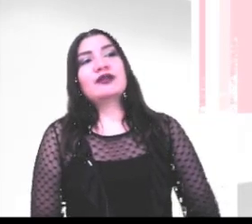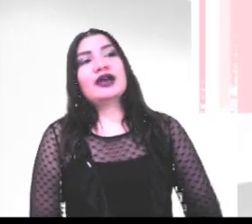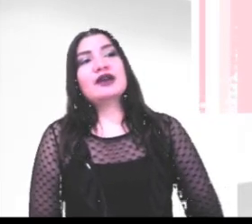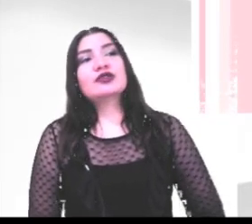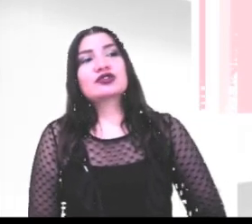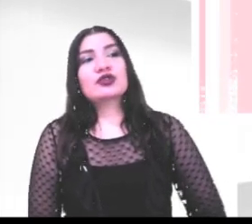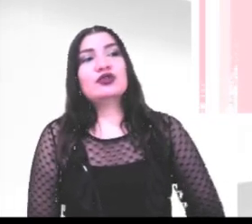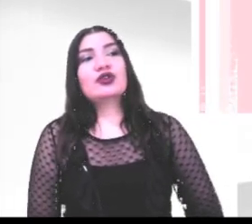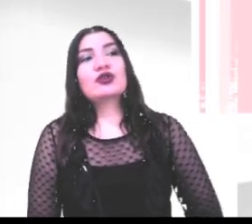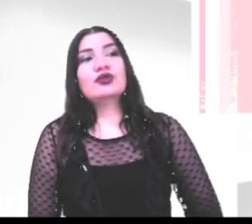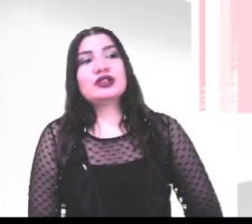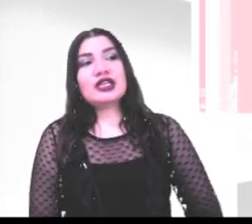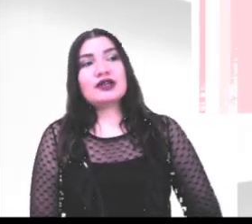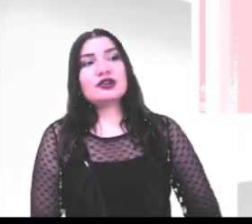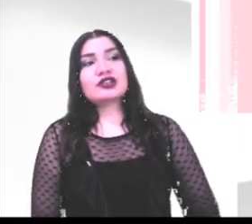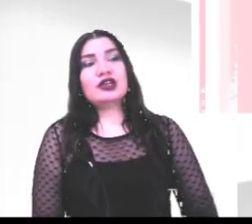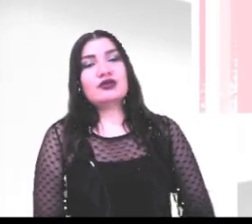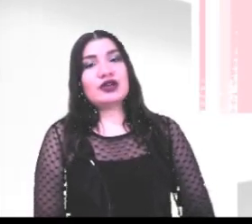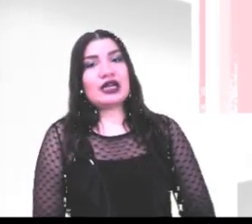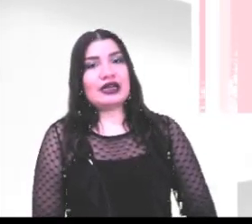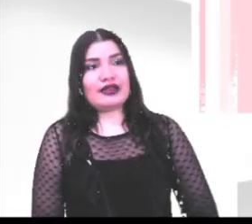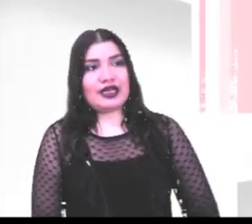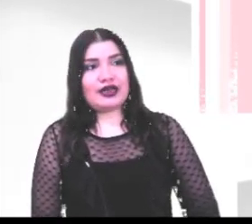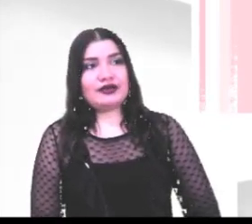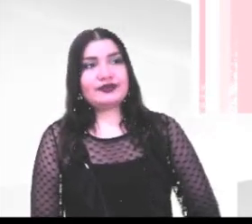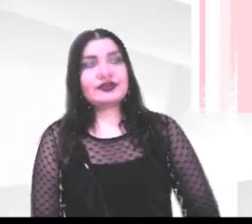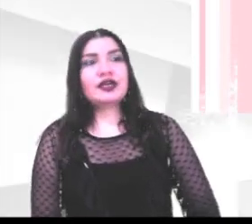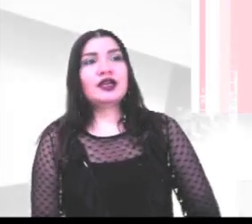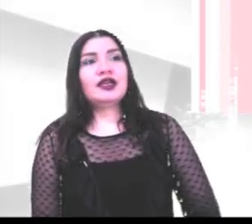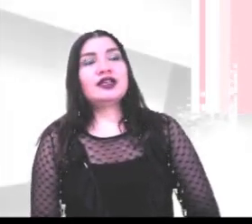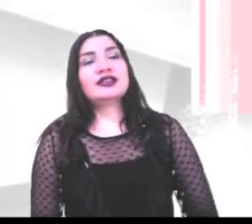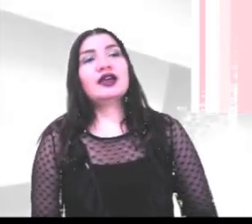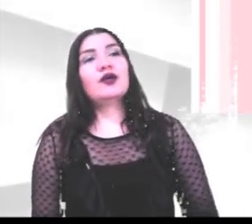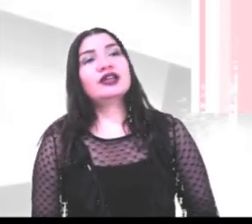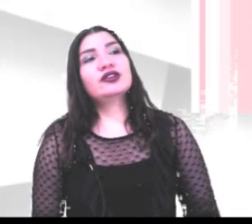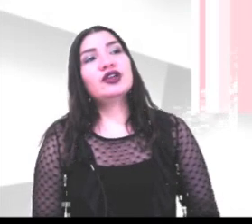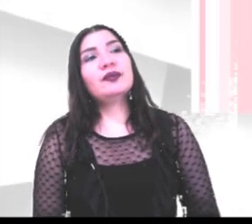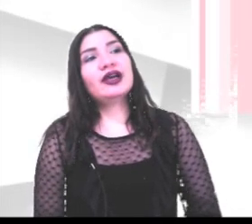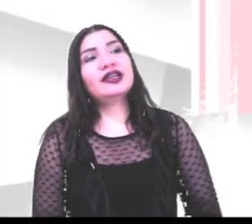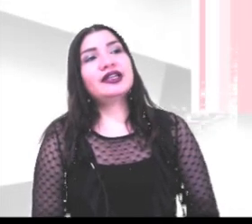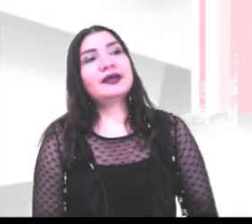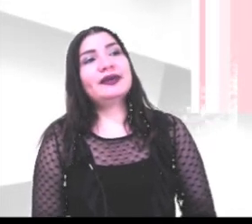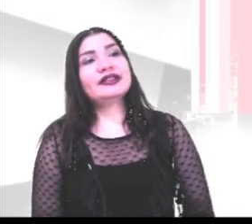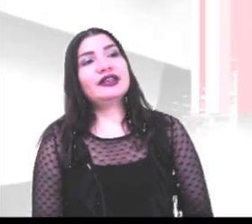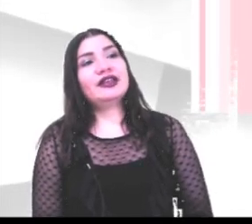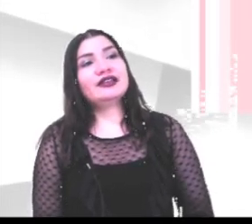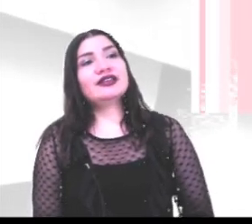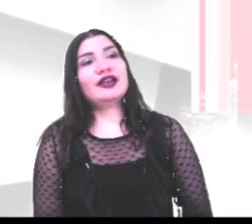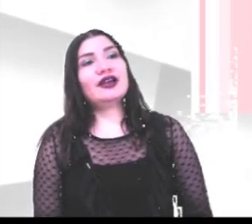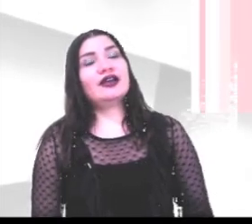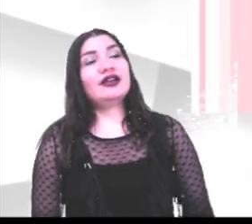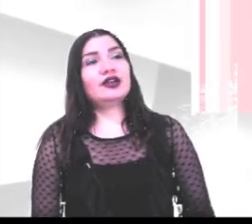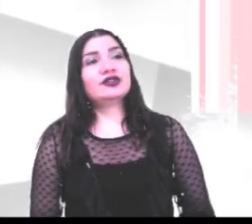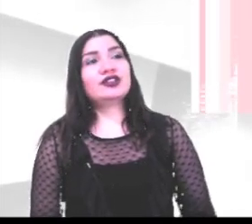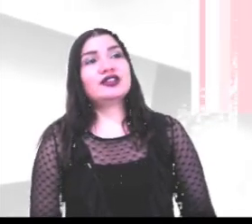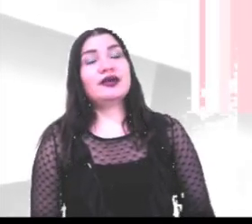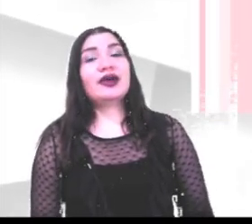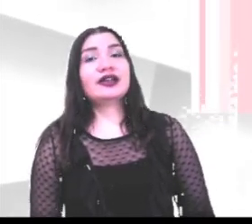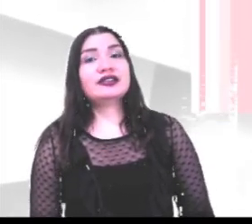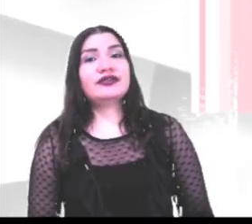observamos unos cultivos en una ladera esas cuatro imágenes pertenecen a